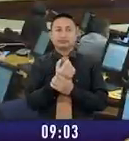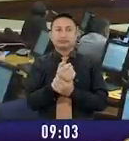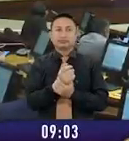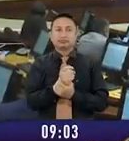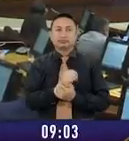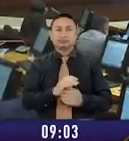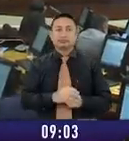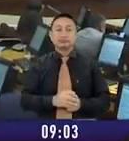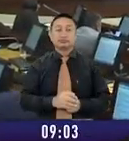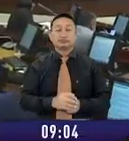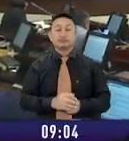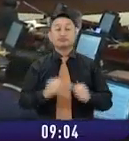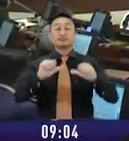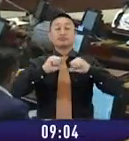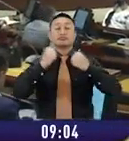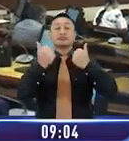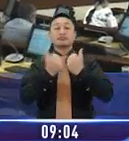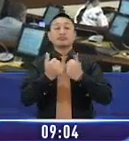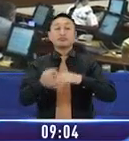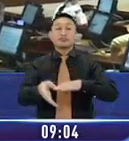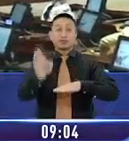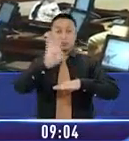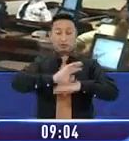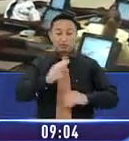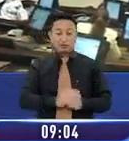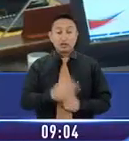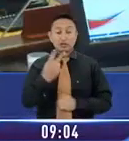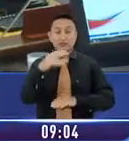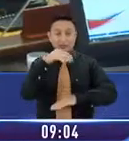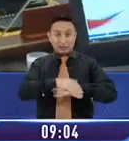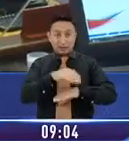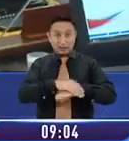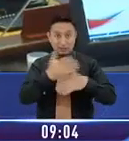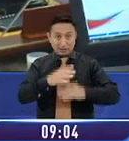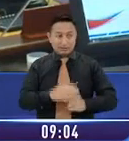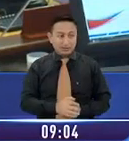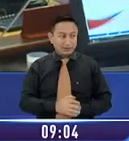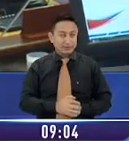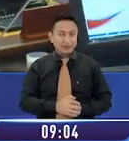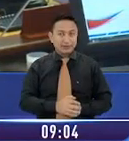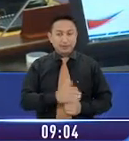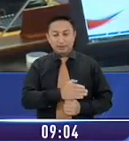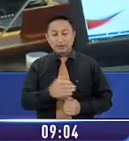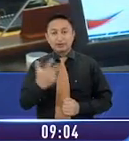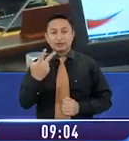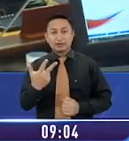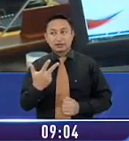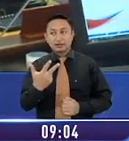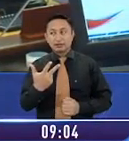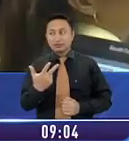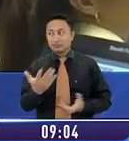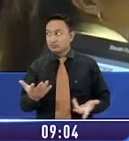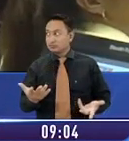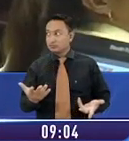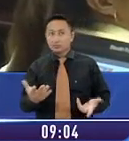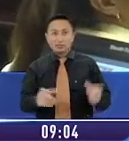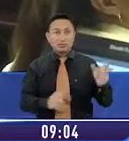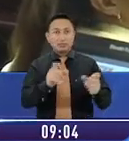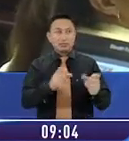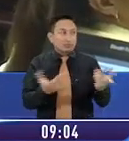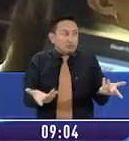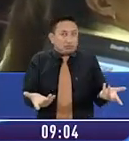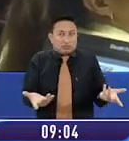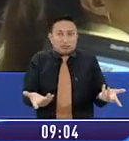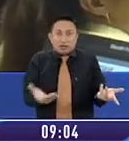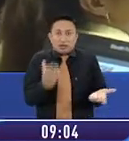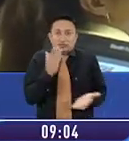La Asamblea Nacional convocó a sesionar a las 2 de la tarde. Luego le pasaron a las 3 y a la hora del té no hubo nada. Se